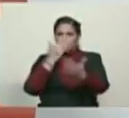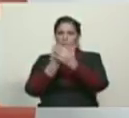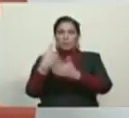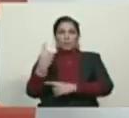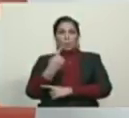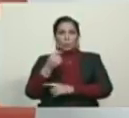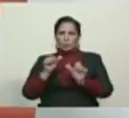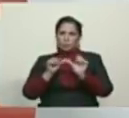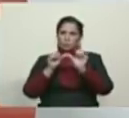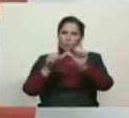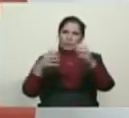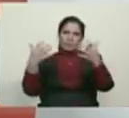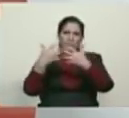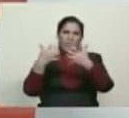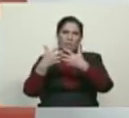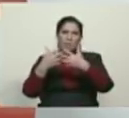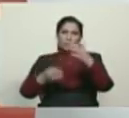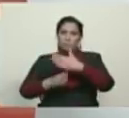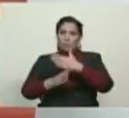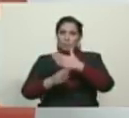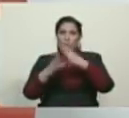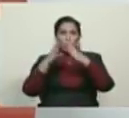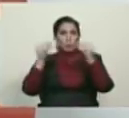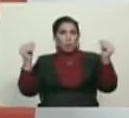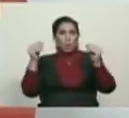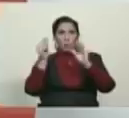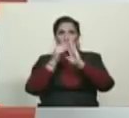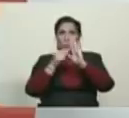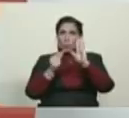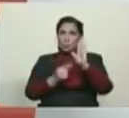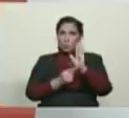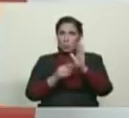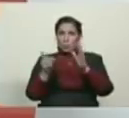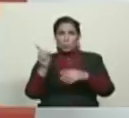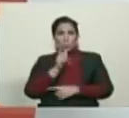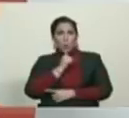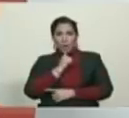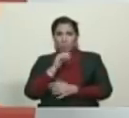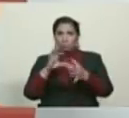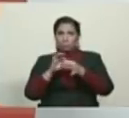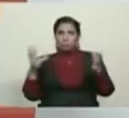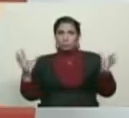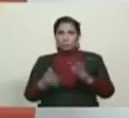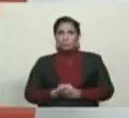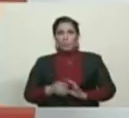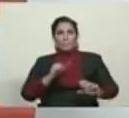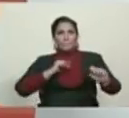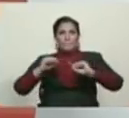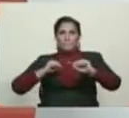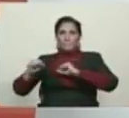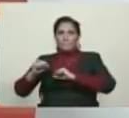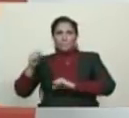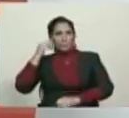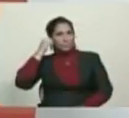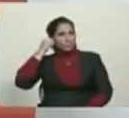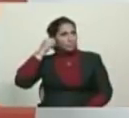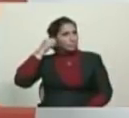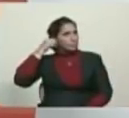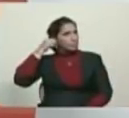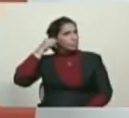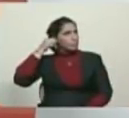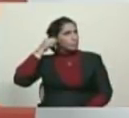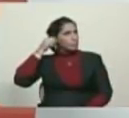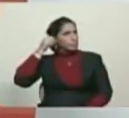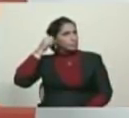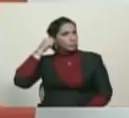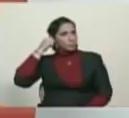persistir en la guerra prolongada. Pero de todo esto es inseparable de la movilización. Pero de todo esto es inseparable